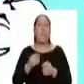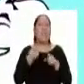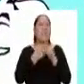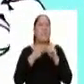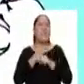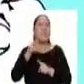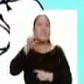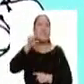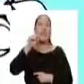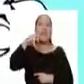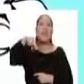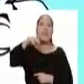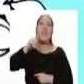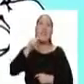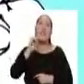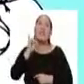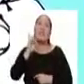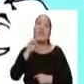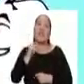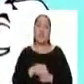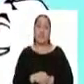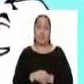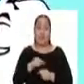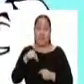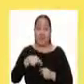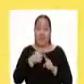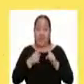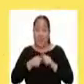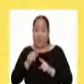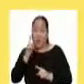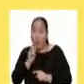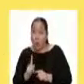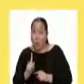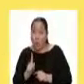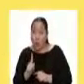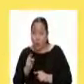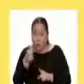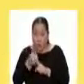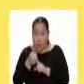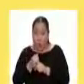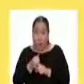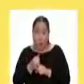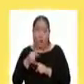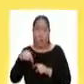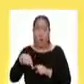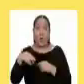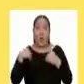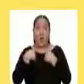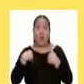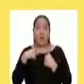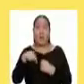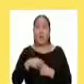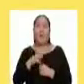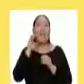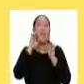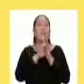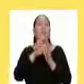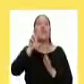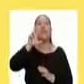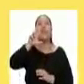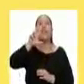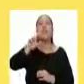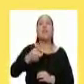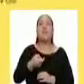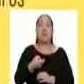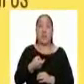genética hace referencia a la variedad de una misma especie. Por ejemplo, en el Perú existen más de 3.000 variedades de